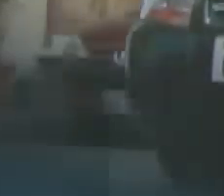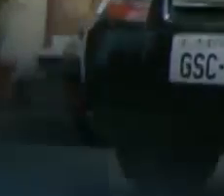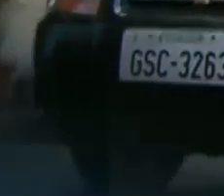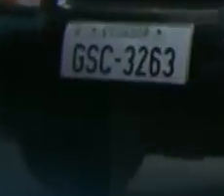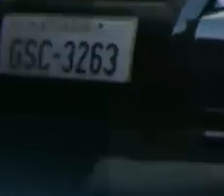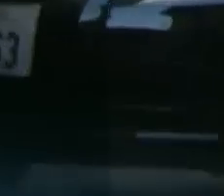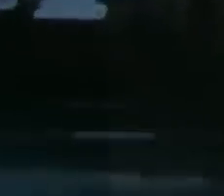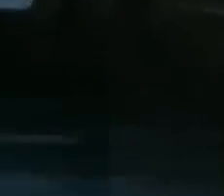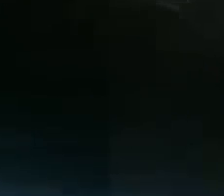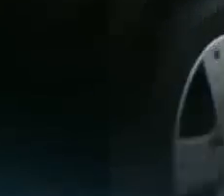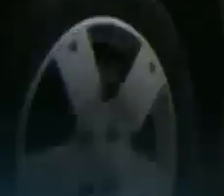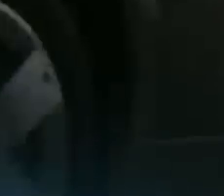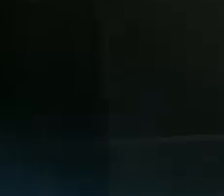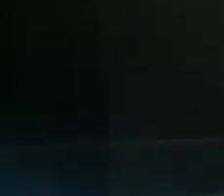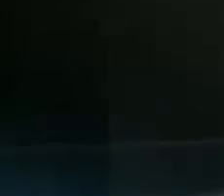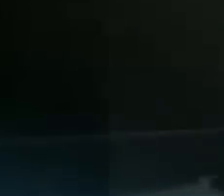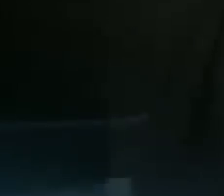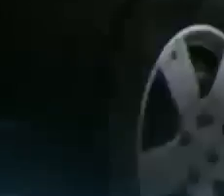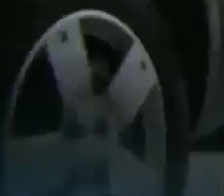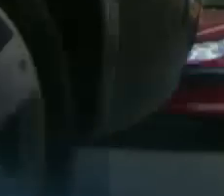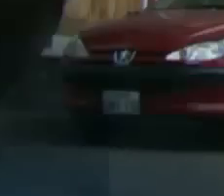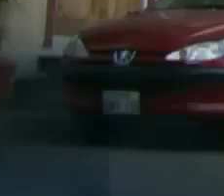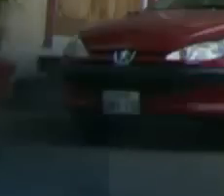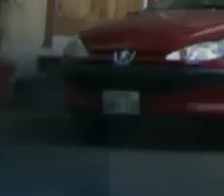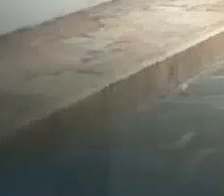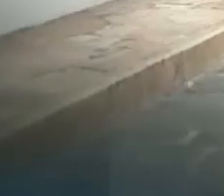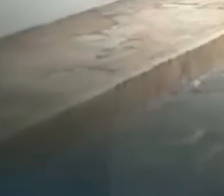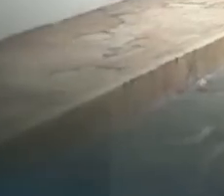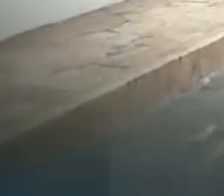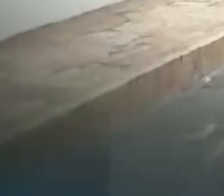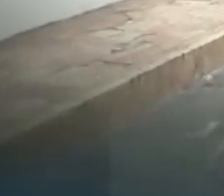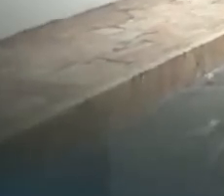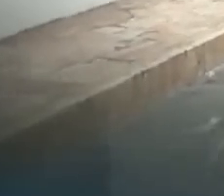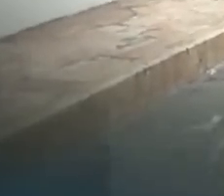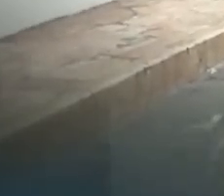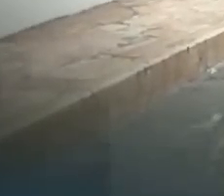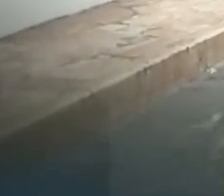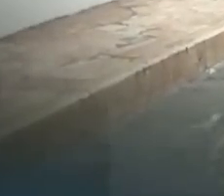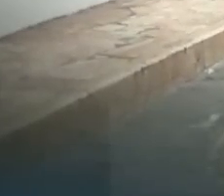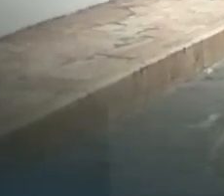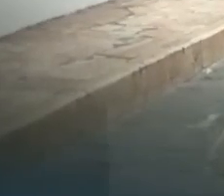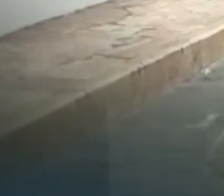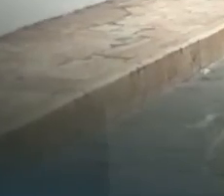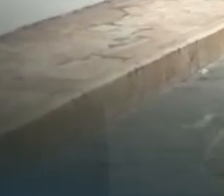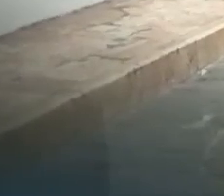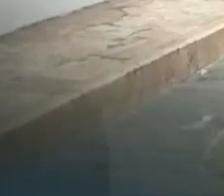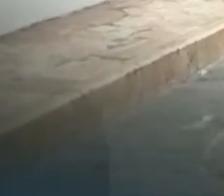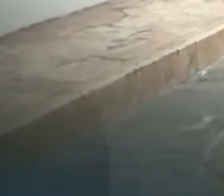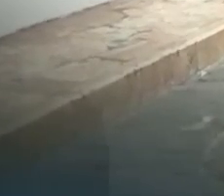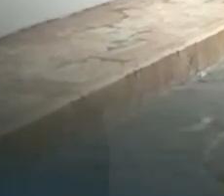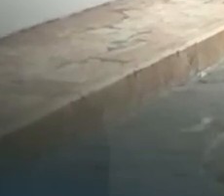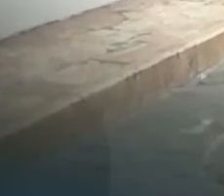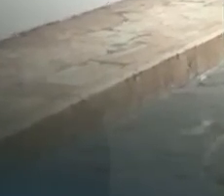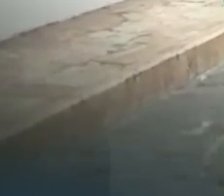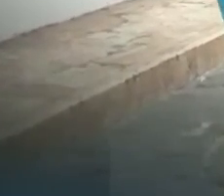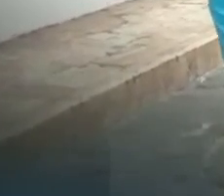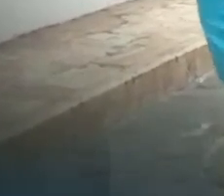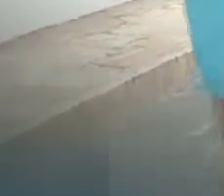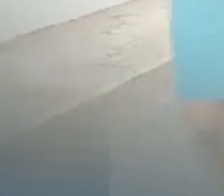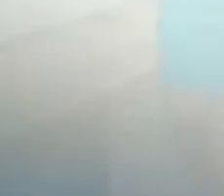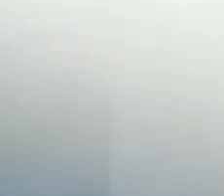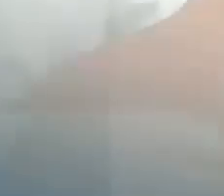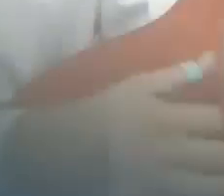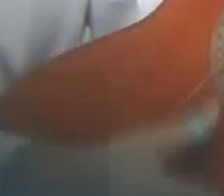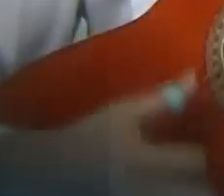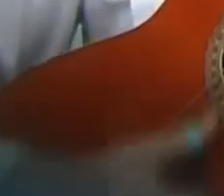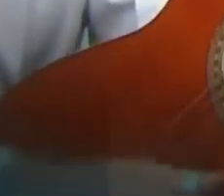pelo de noche sin luna, mirada oscura de añil. No me mires de ese